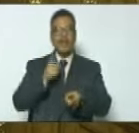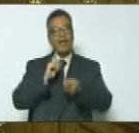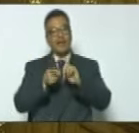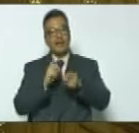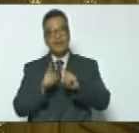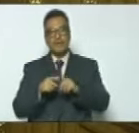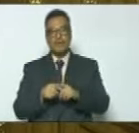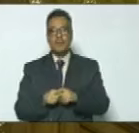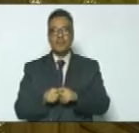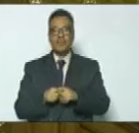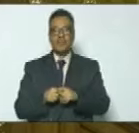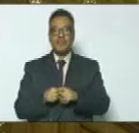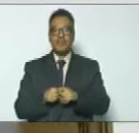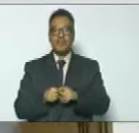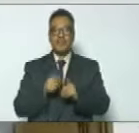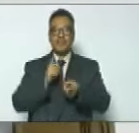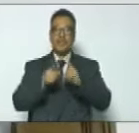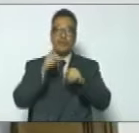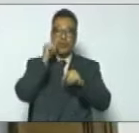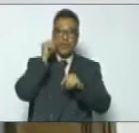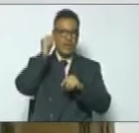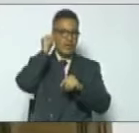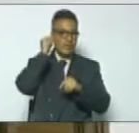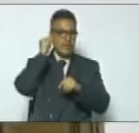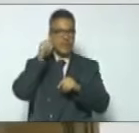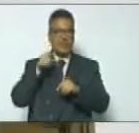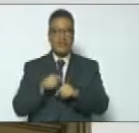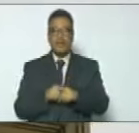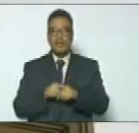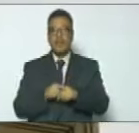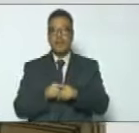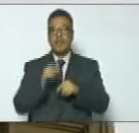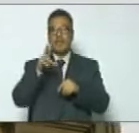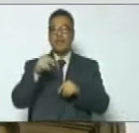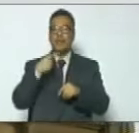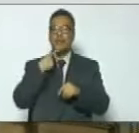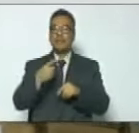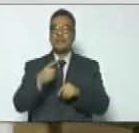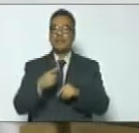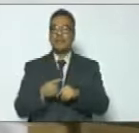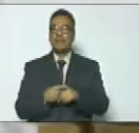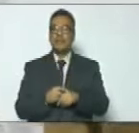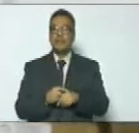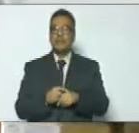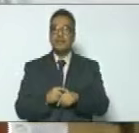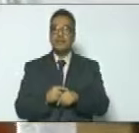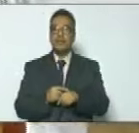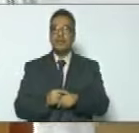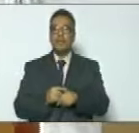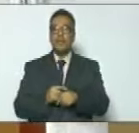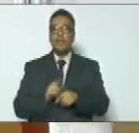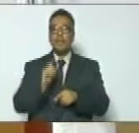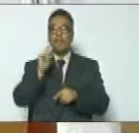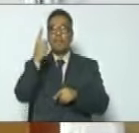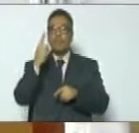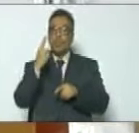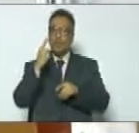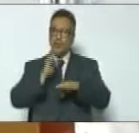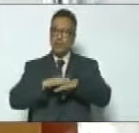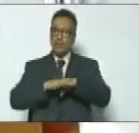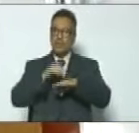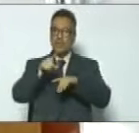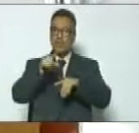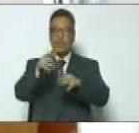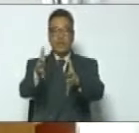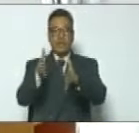algunos y algunas no lo manifestaban, pero mira, una de las consecuencias de esta